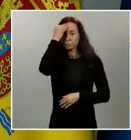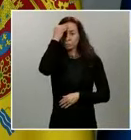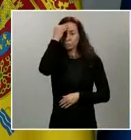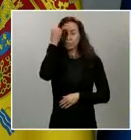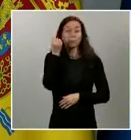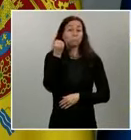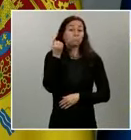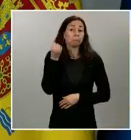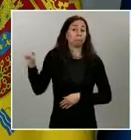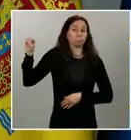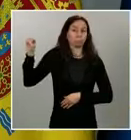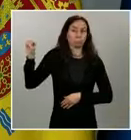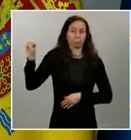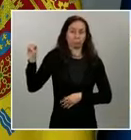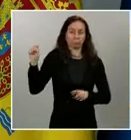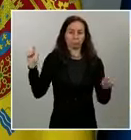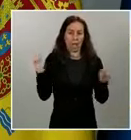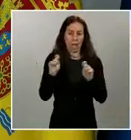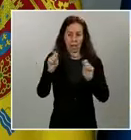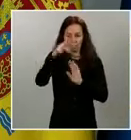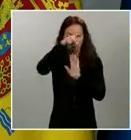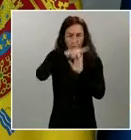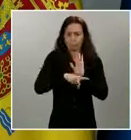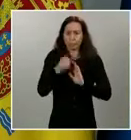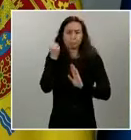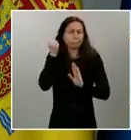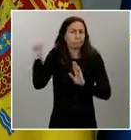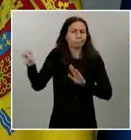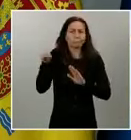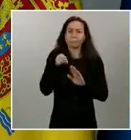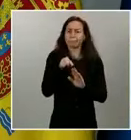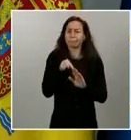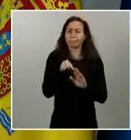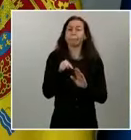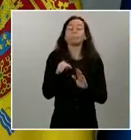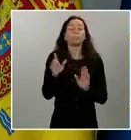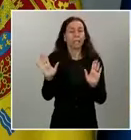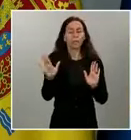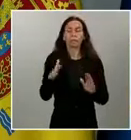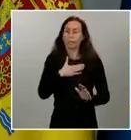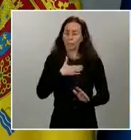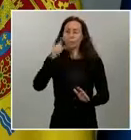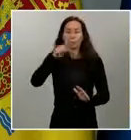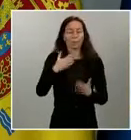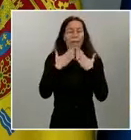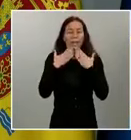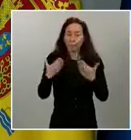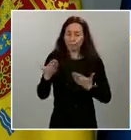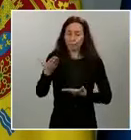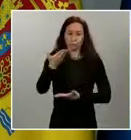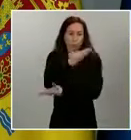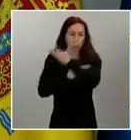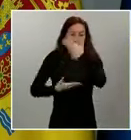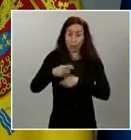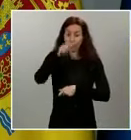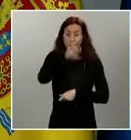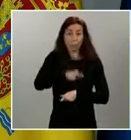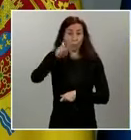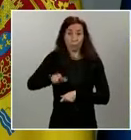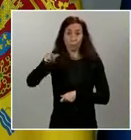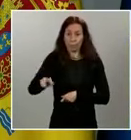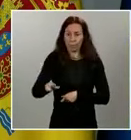de las normas del estado de alarma, pero sobre todo agradecemos una vez más la colaboración ciudadana, porque el compromiso de